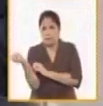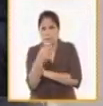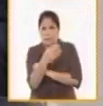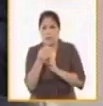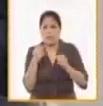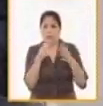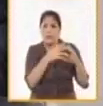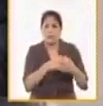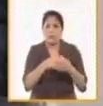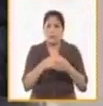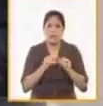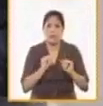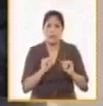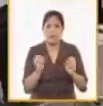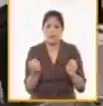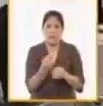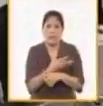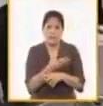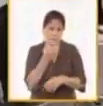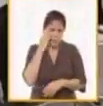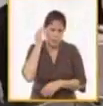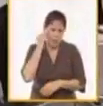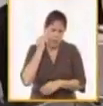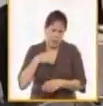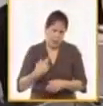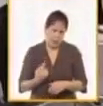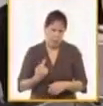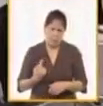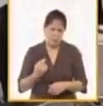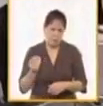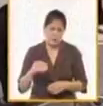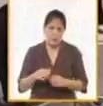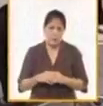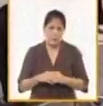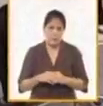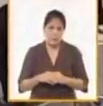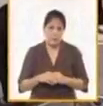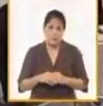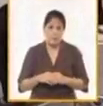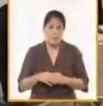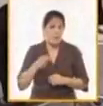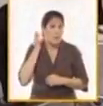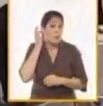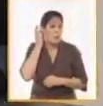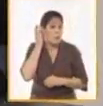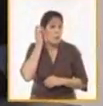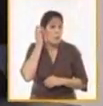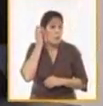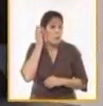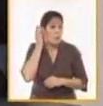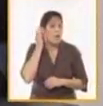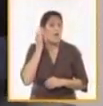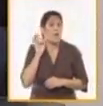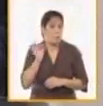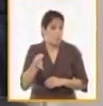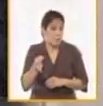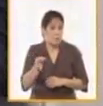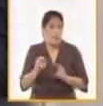diversas organizaciones. Nosotros sabemos, nosotros los cubanos. Y esta señora forma parte de esa